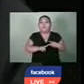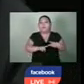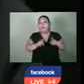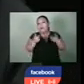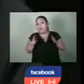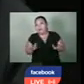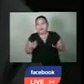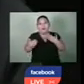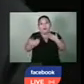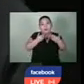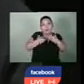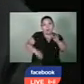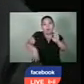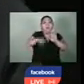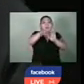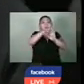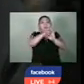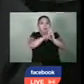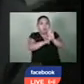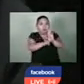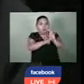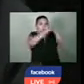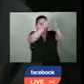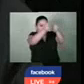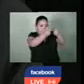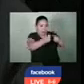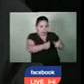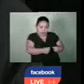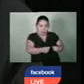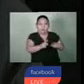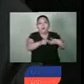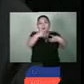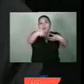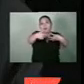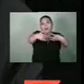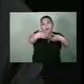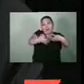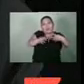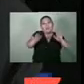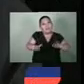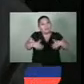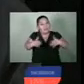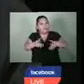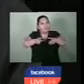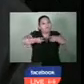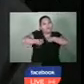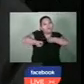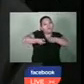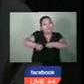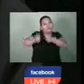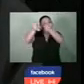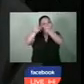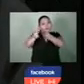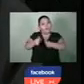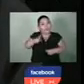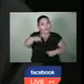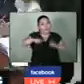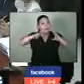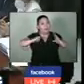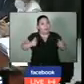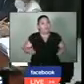me refiero a las disposiciones presupuestarias, a la ley orgánica de la Administración Financiera del Estado.